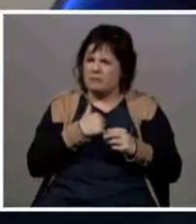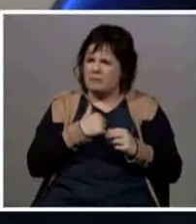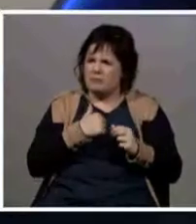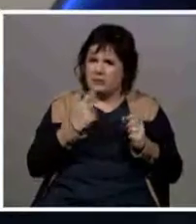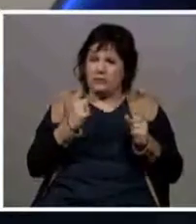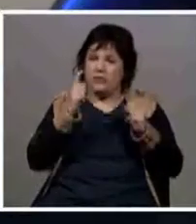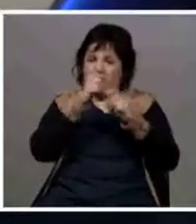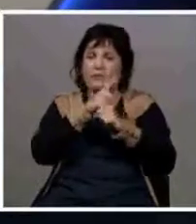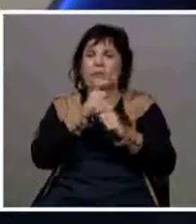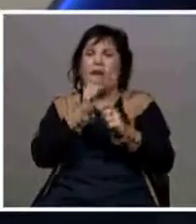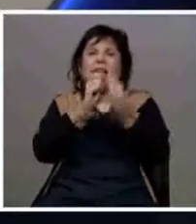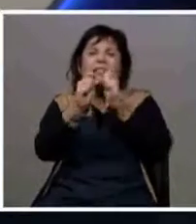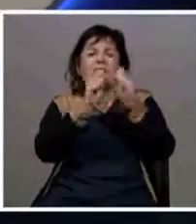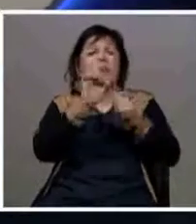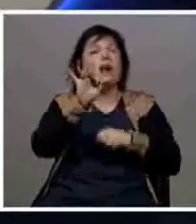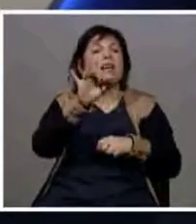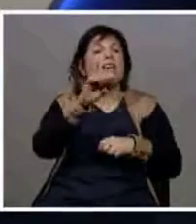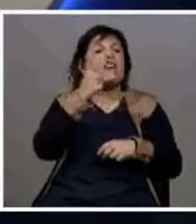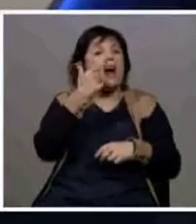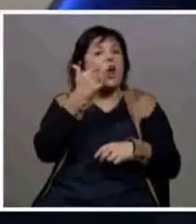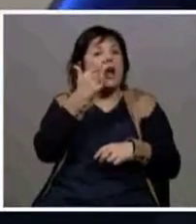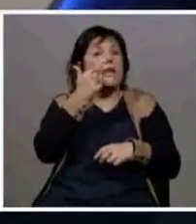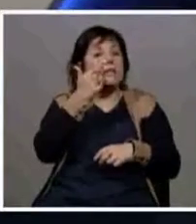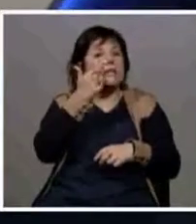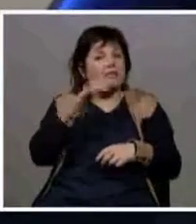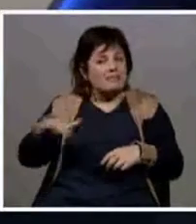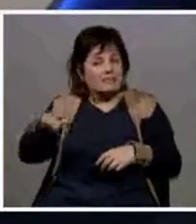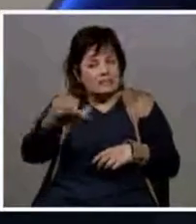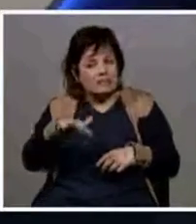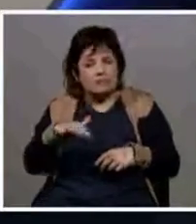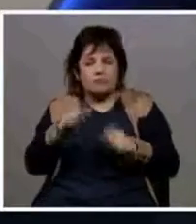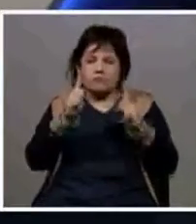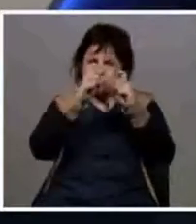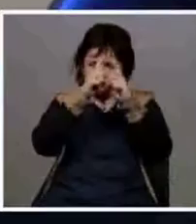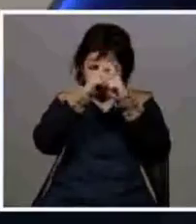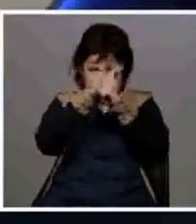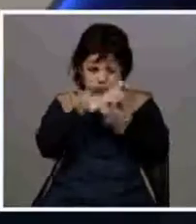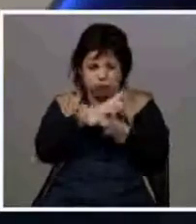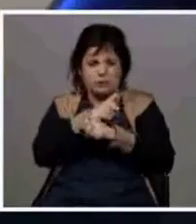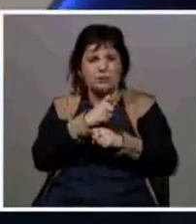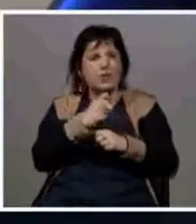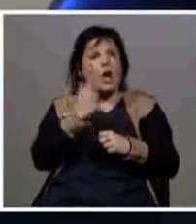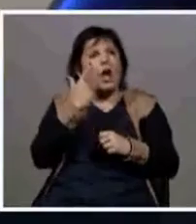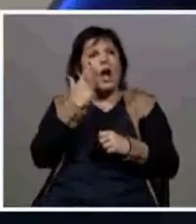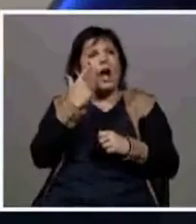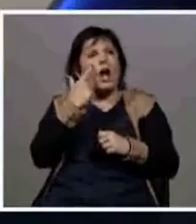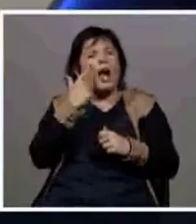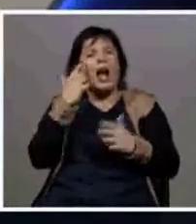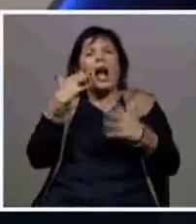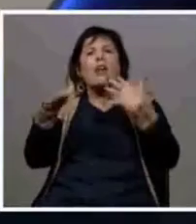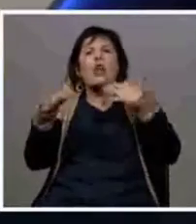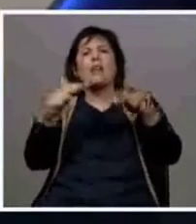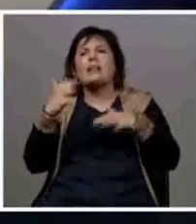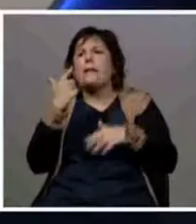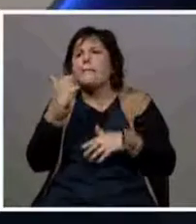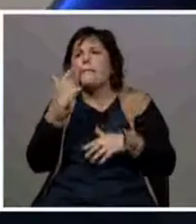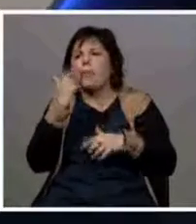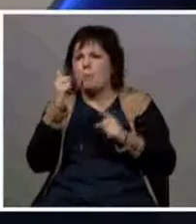entrevistamos a 15 varones adolescentes de esas zonas pero nos resultó muy difícil conectar varones adolescentes padres